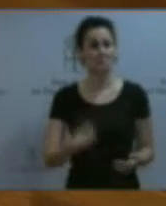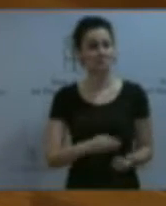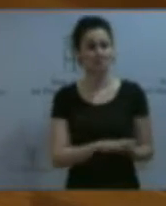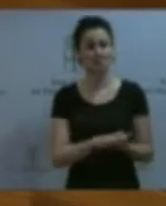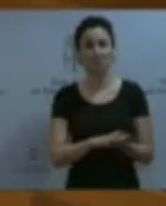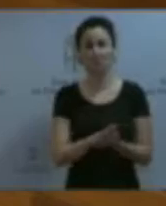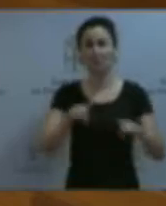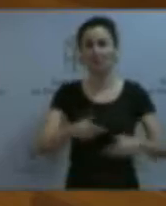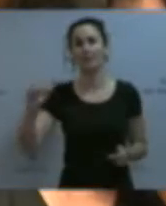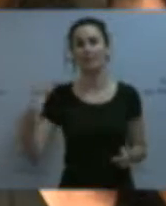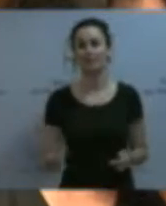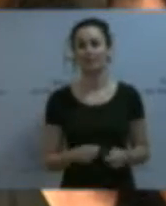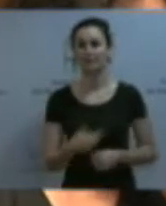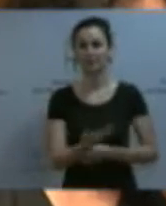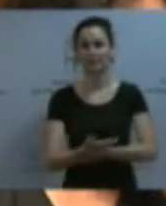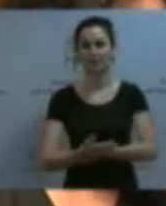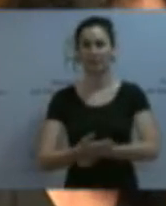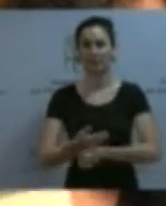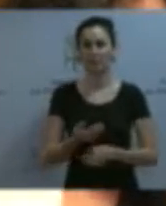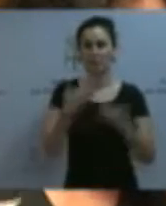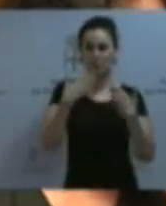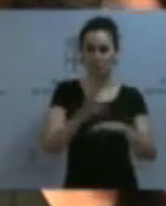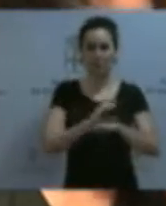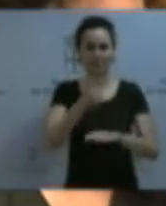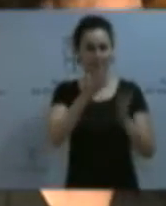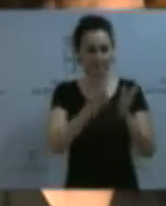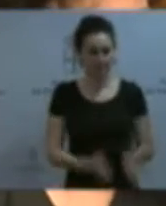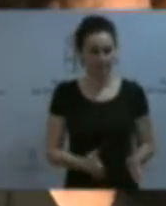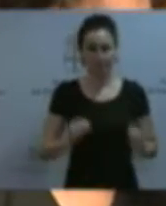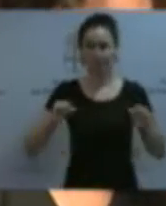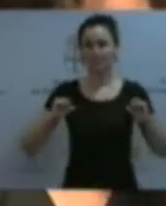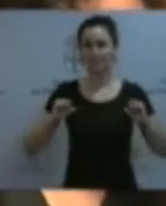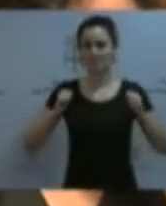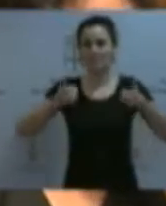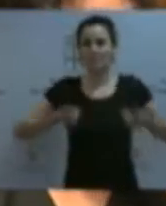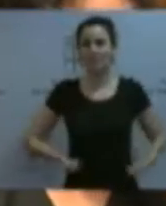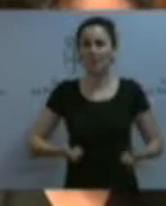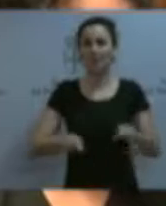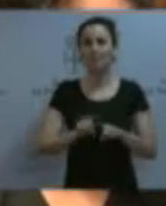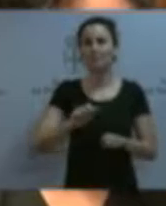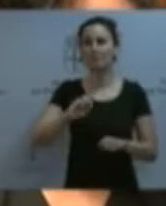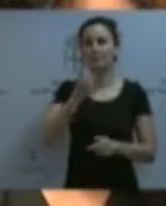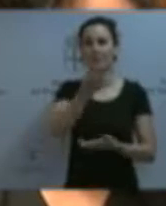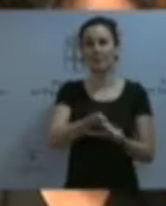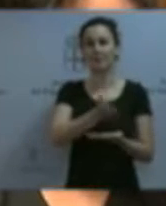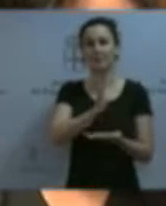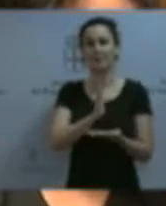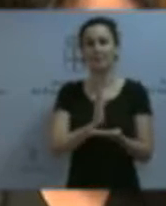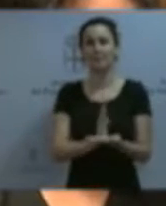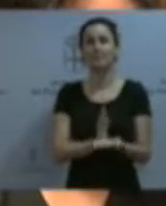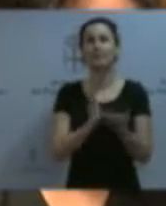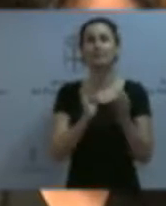en esta primera parte. Gracias, señoría. Gracias, señor consejero. Empezaba la primera parte de su exposición inicial, me